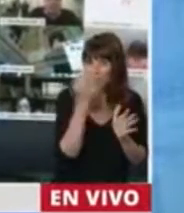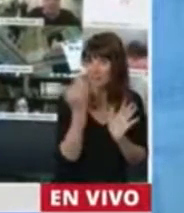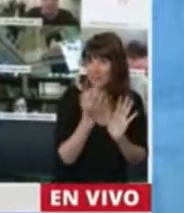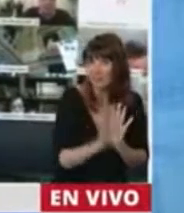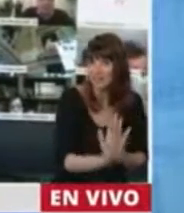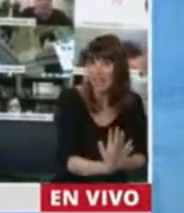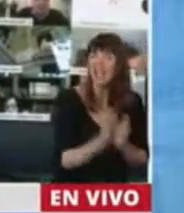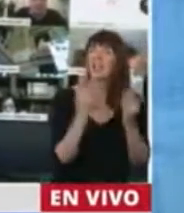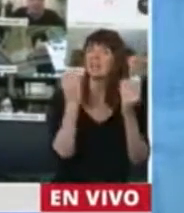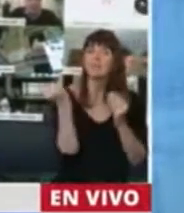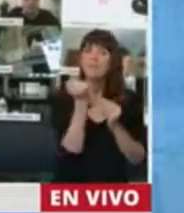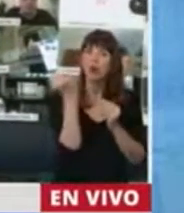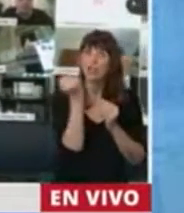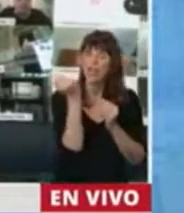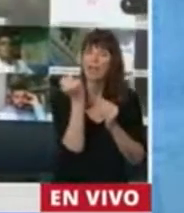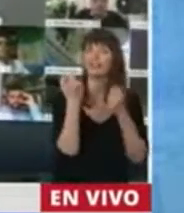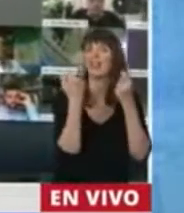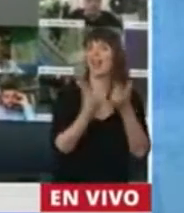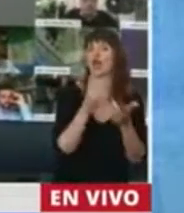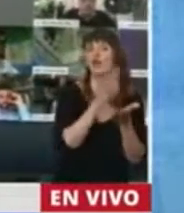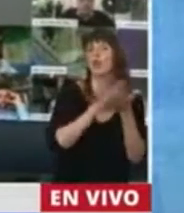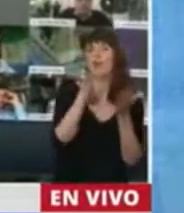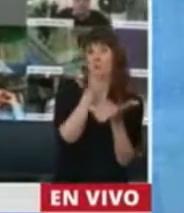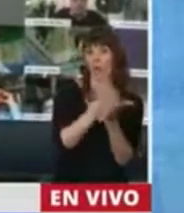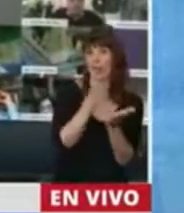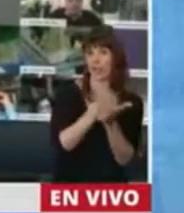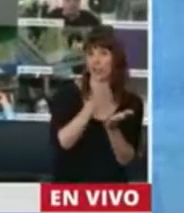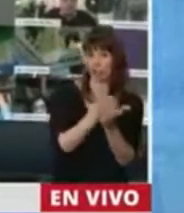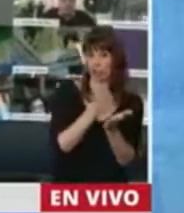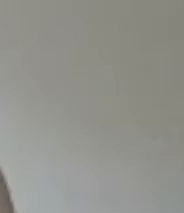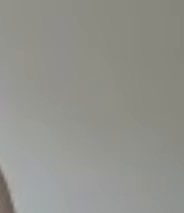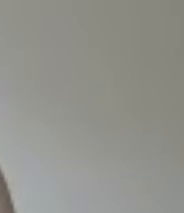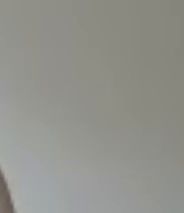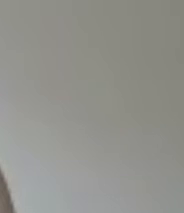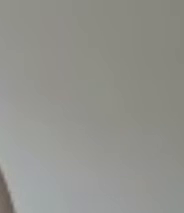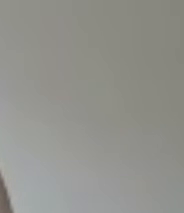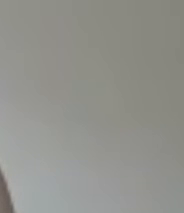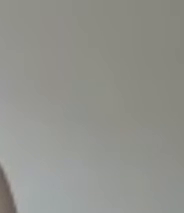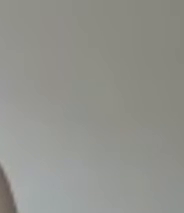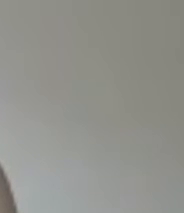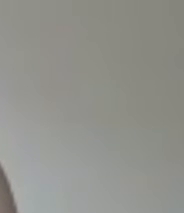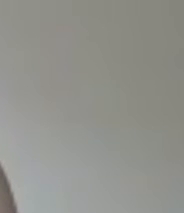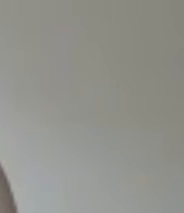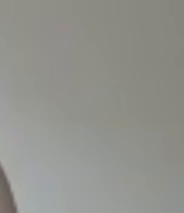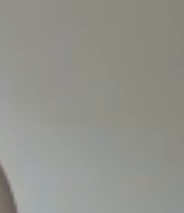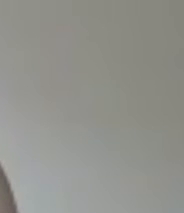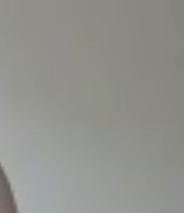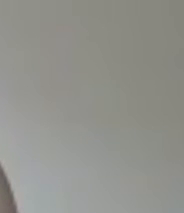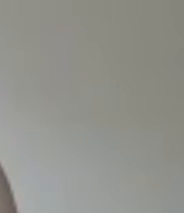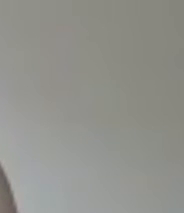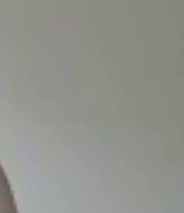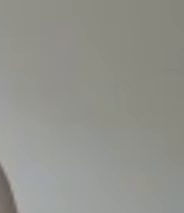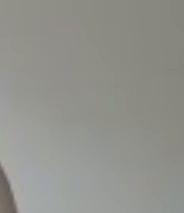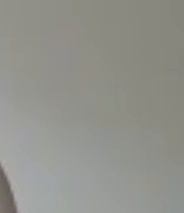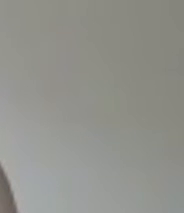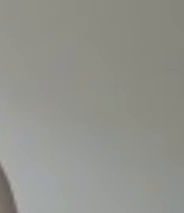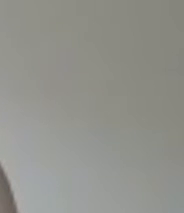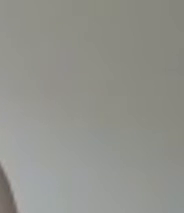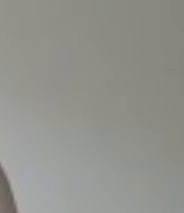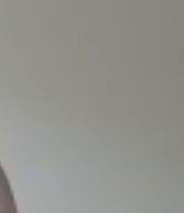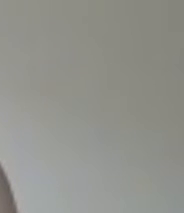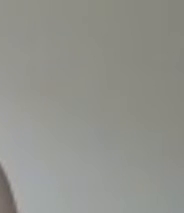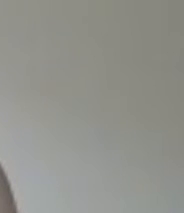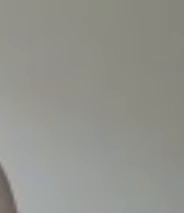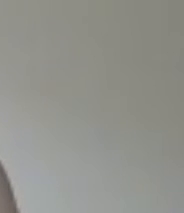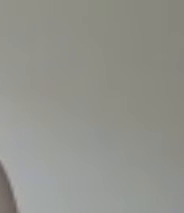que muchos le tienen miedo, pero que es algo que ya se viene desarrollando, sobre todo aquellos empresarios que